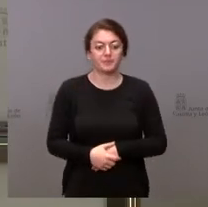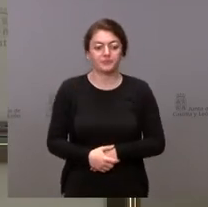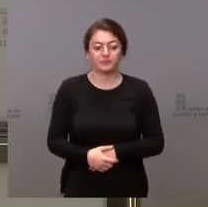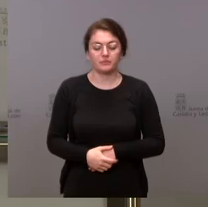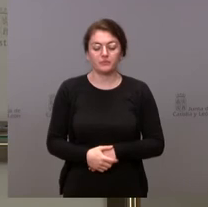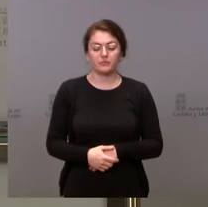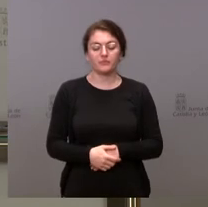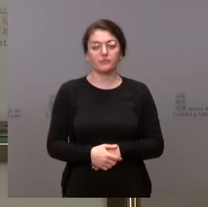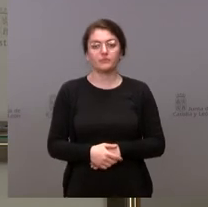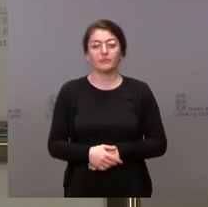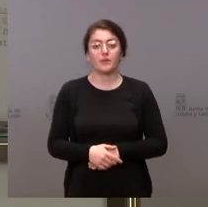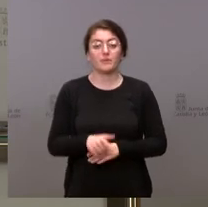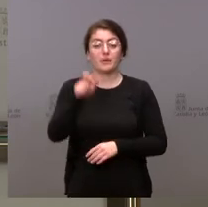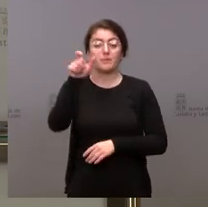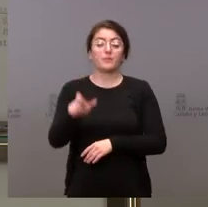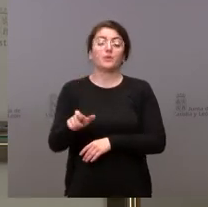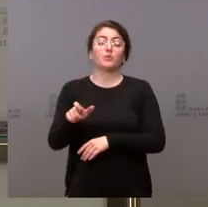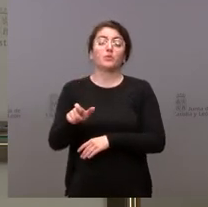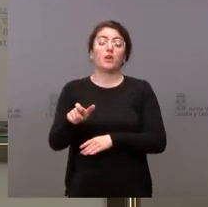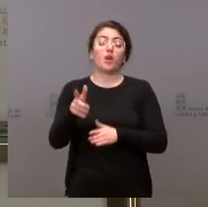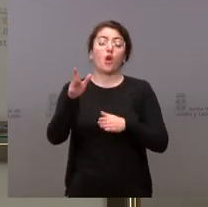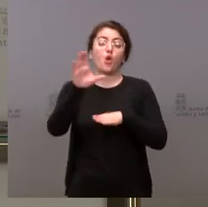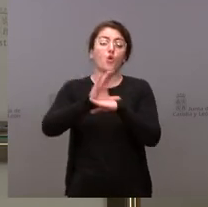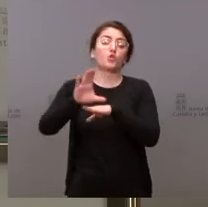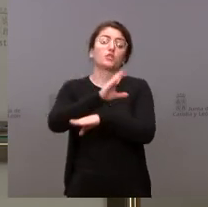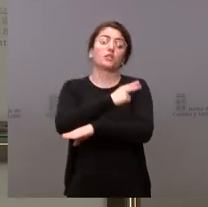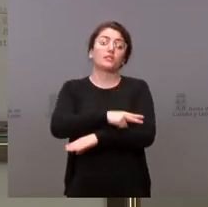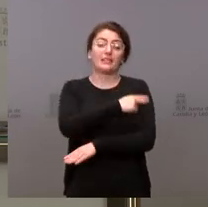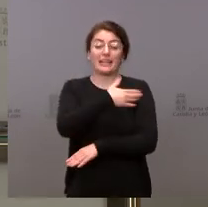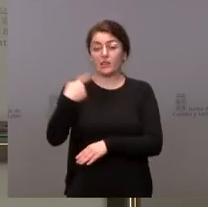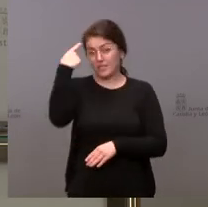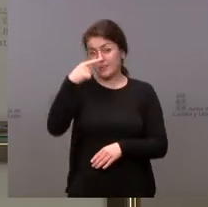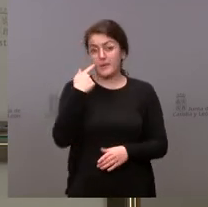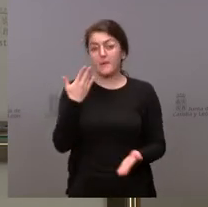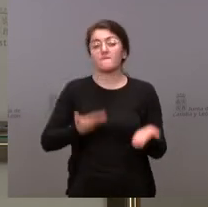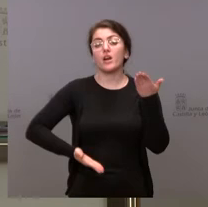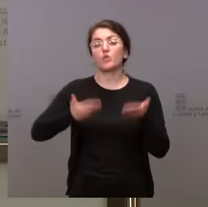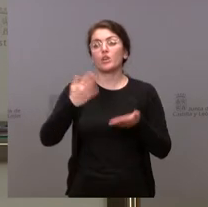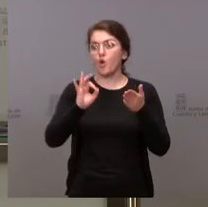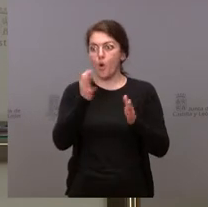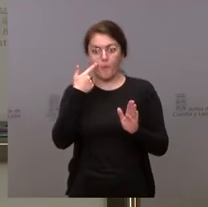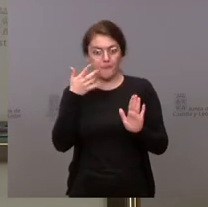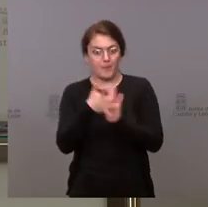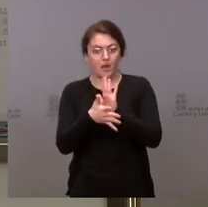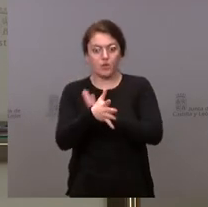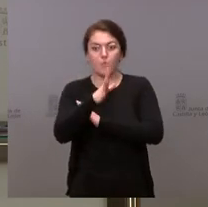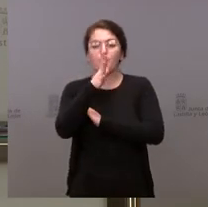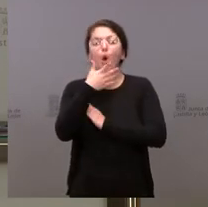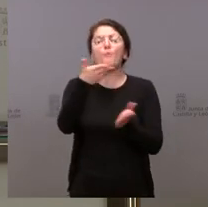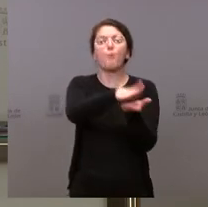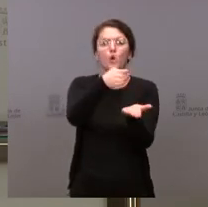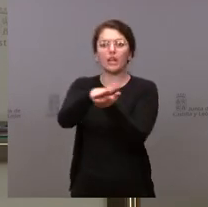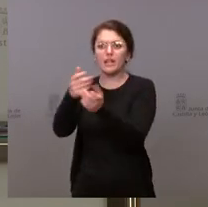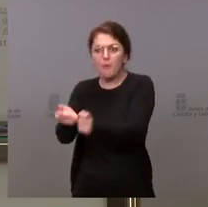si el consejero de sanidad y me gustaría saber un poquito su valoración o qué explicación encuentran a que la mortalidad siga siendo tan elevada